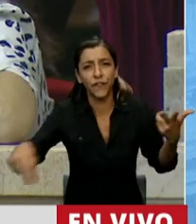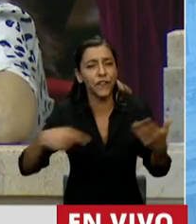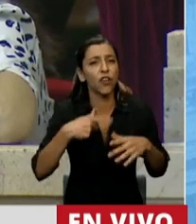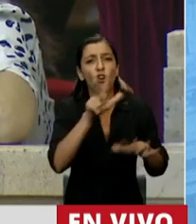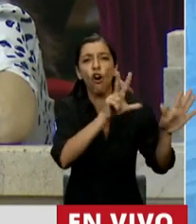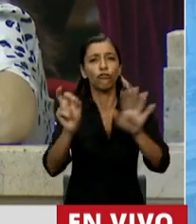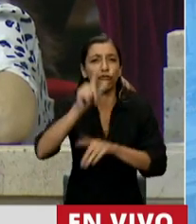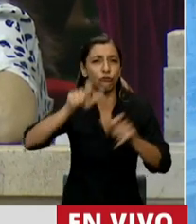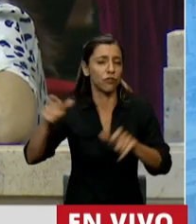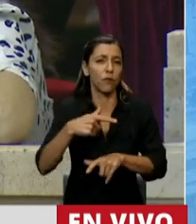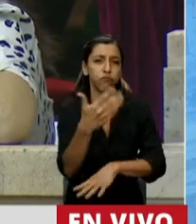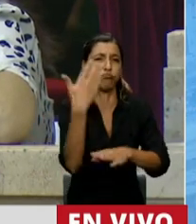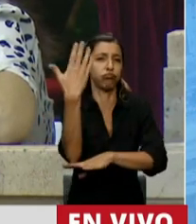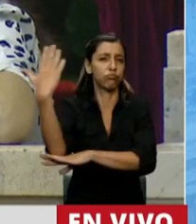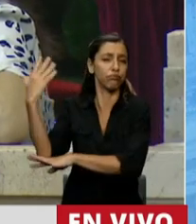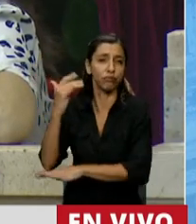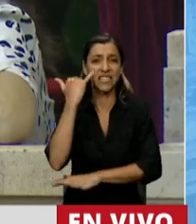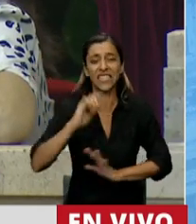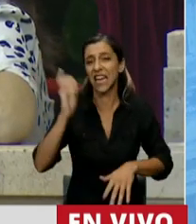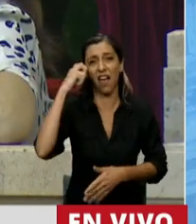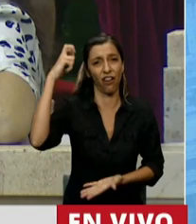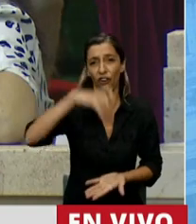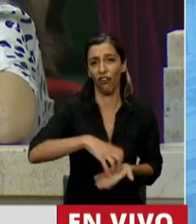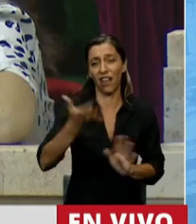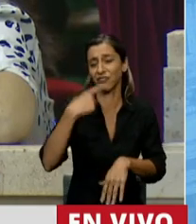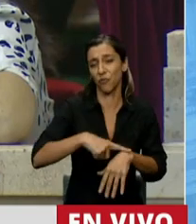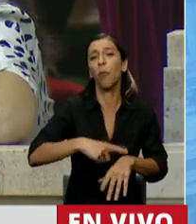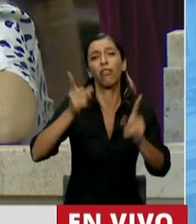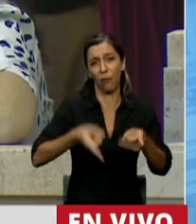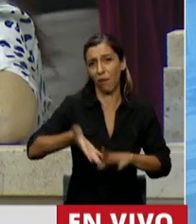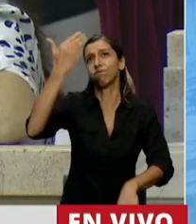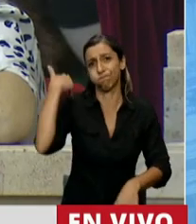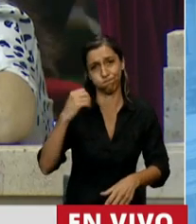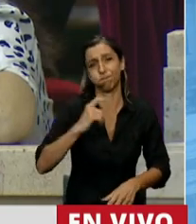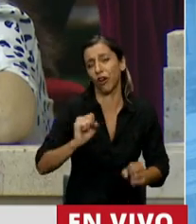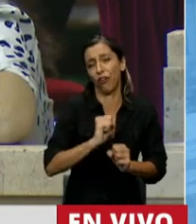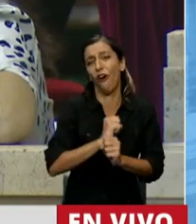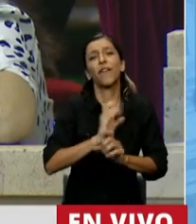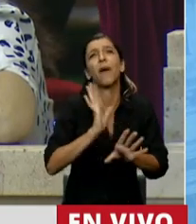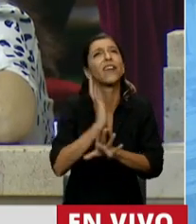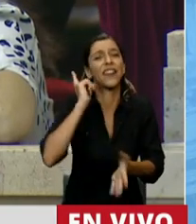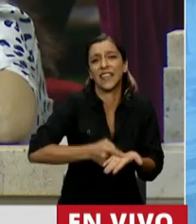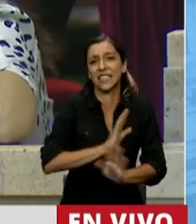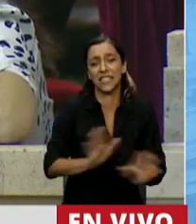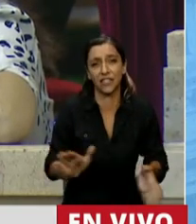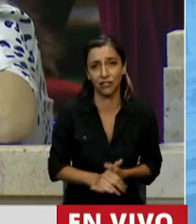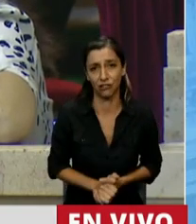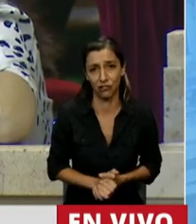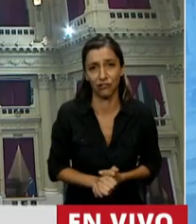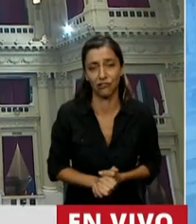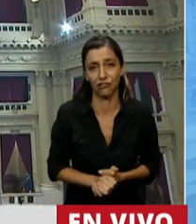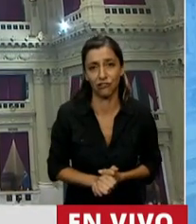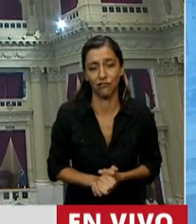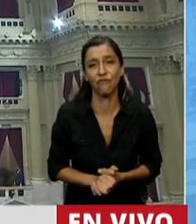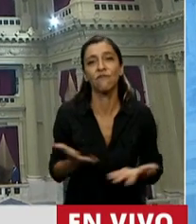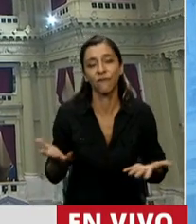y este congreso ya decidió yo quiero decir presidente que me por mi